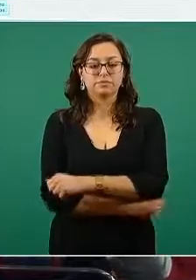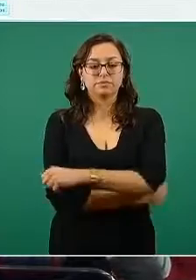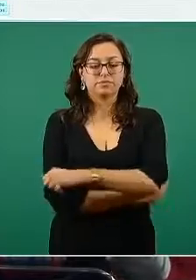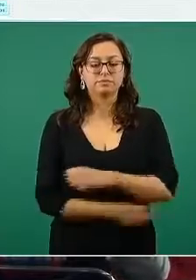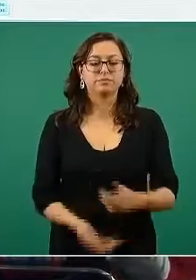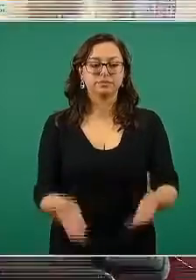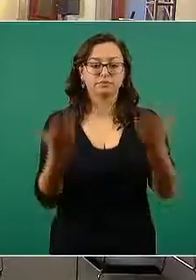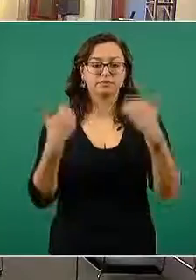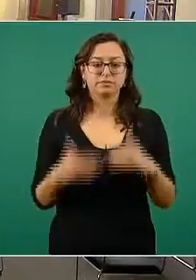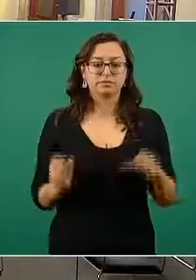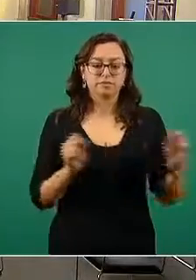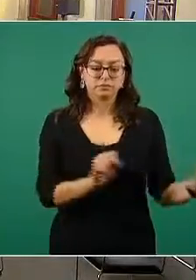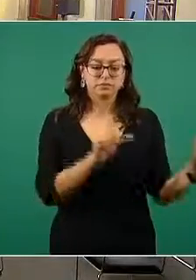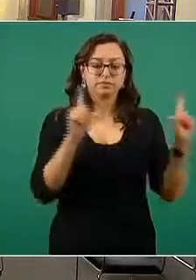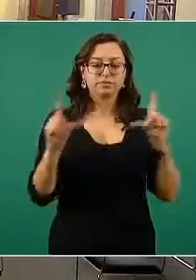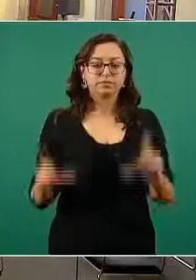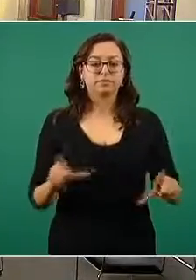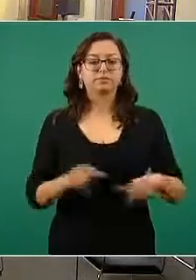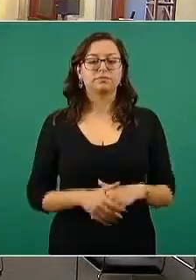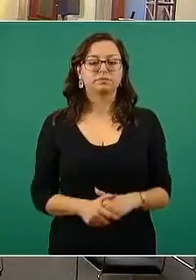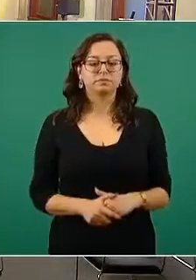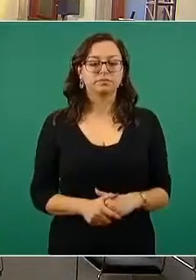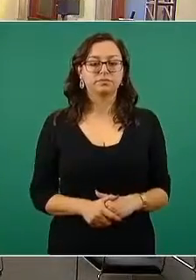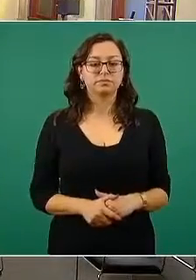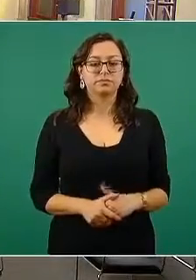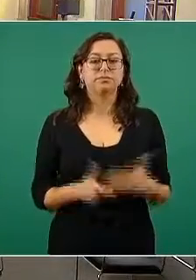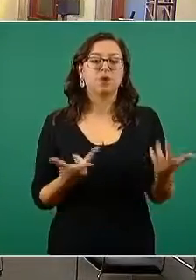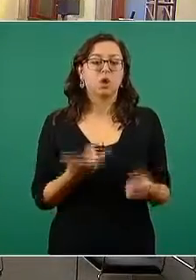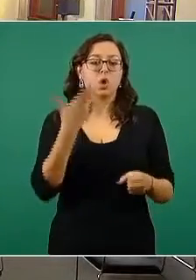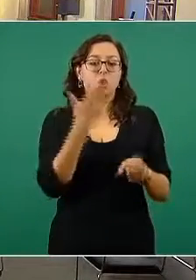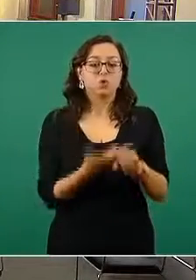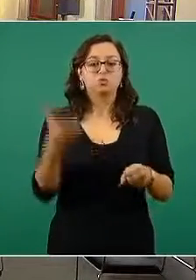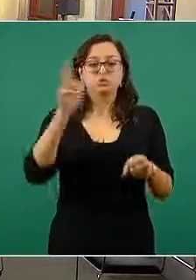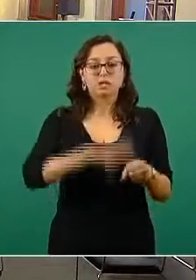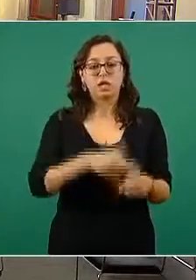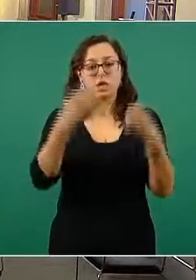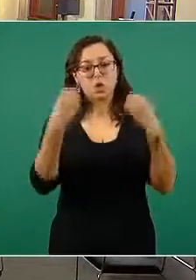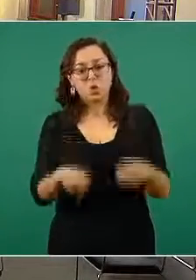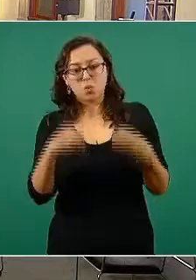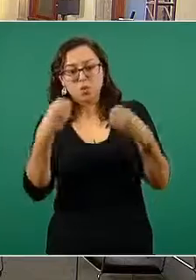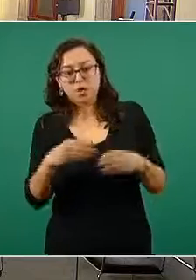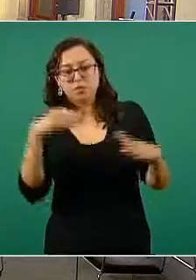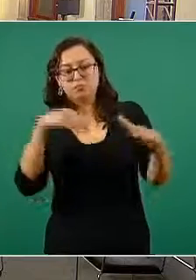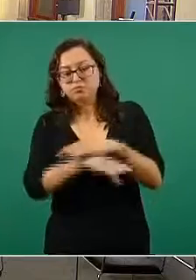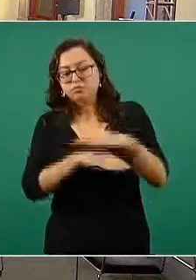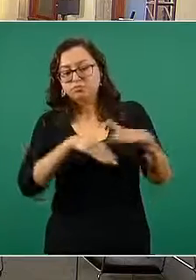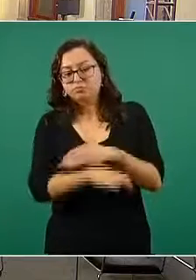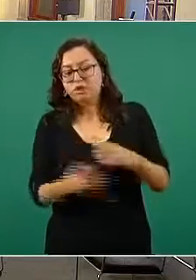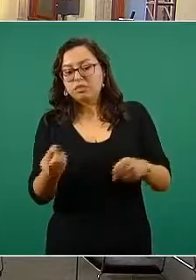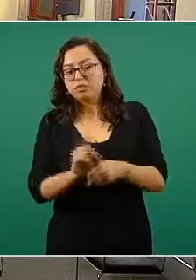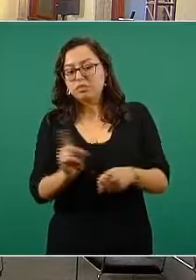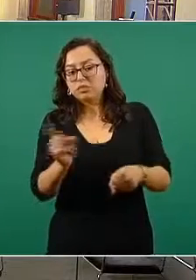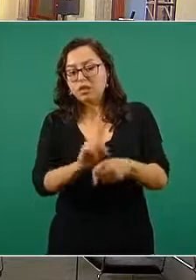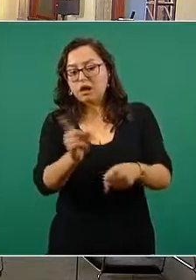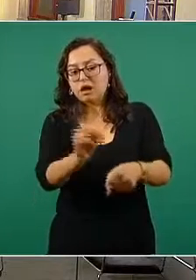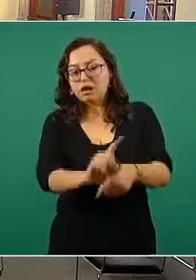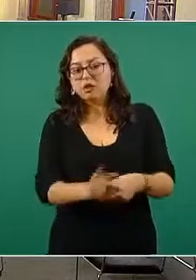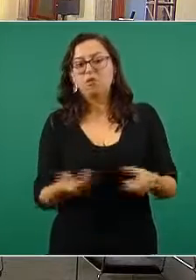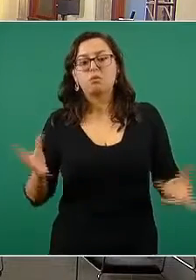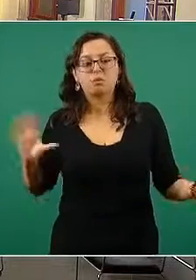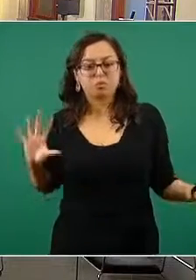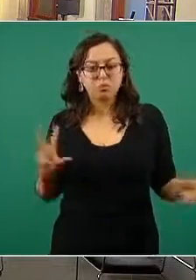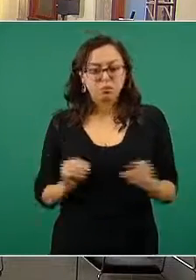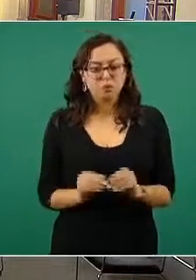siguiente diapositiva, vemos ahora el comportamiento de la ocupación hospitalaria diaria y aquí también hacemos notar